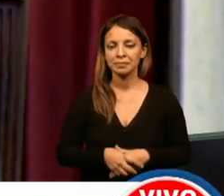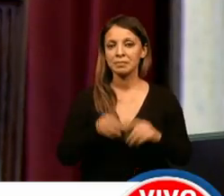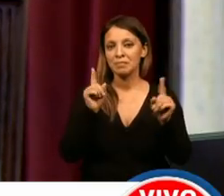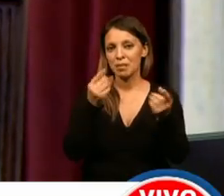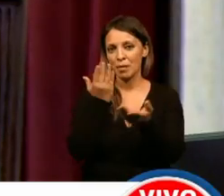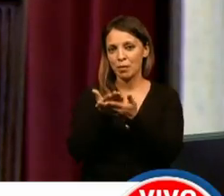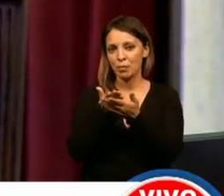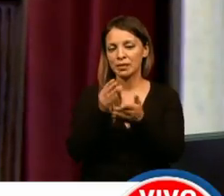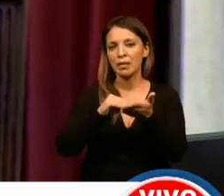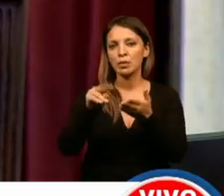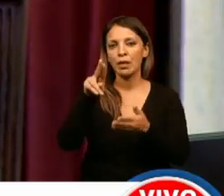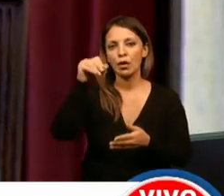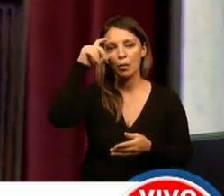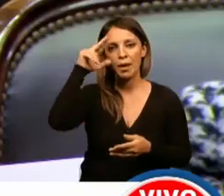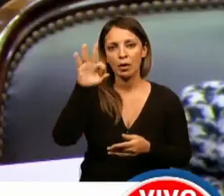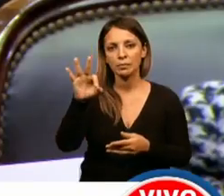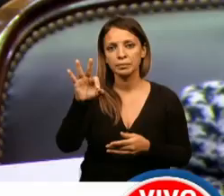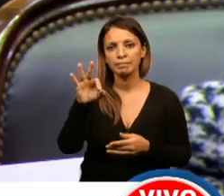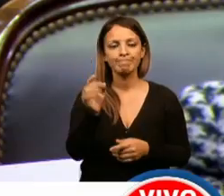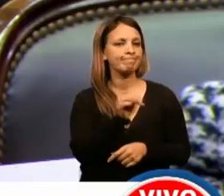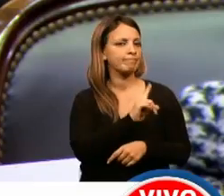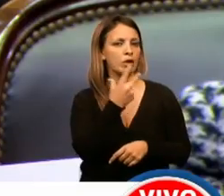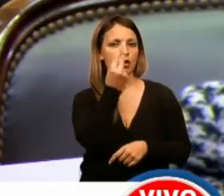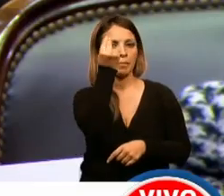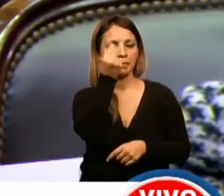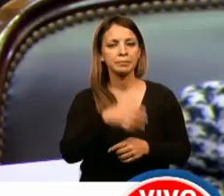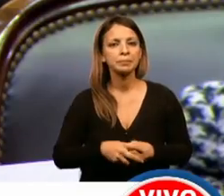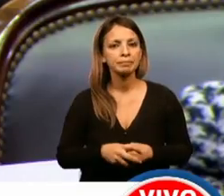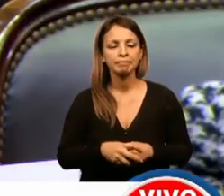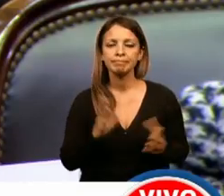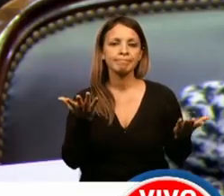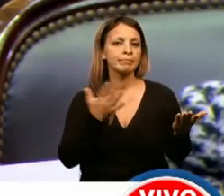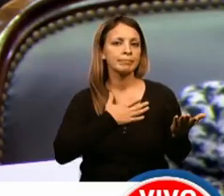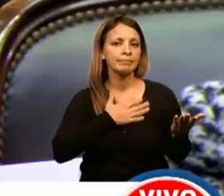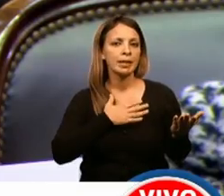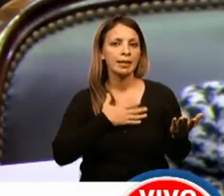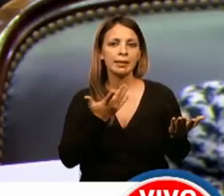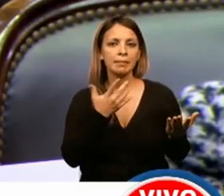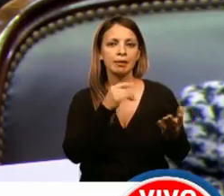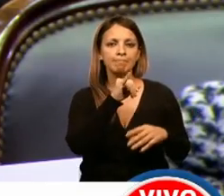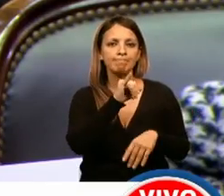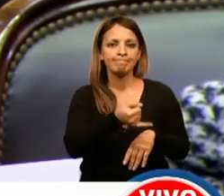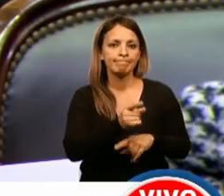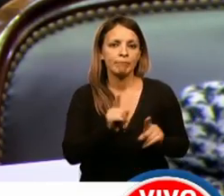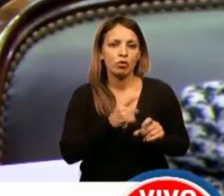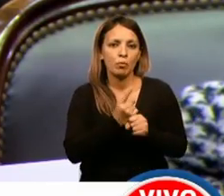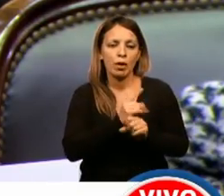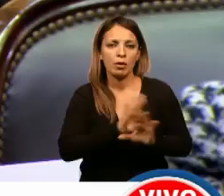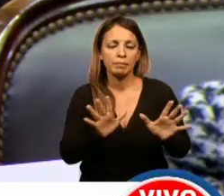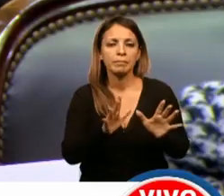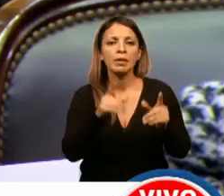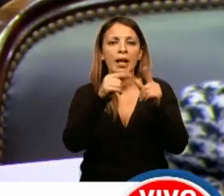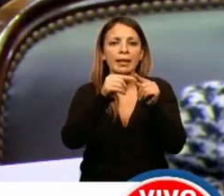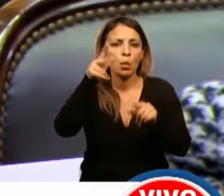diputado romero no señor presidente lamento no poder aceptar las creo que es bastante claro el